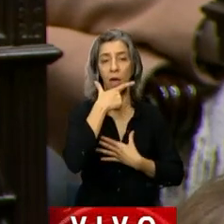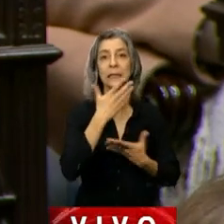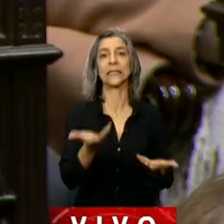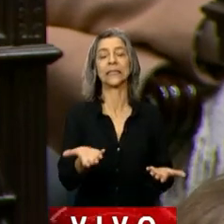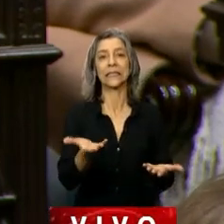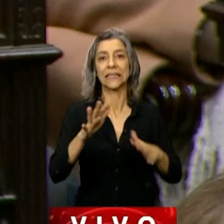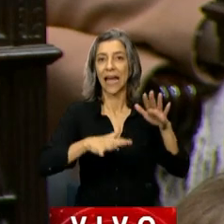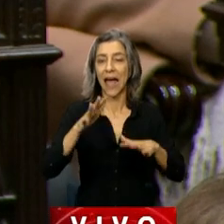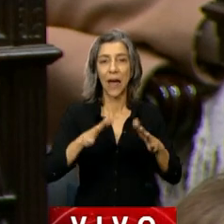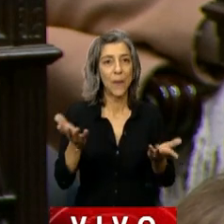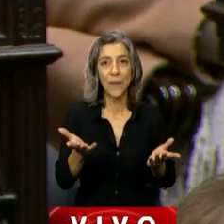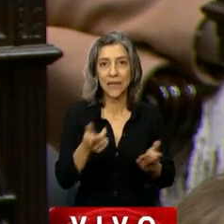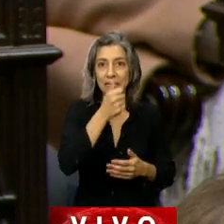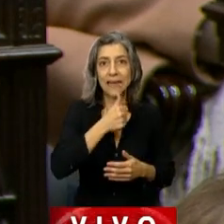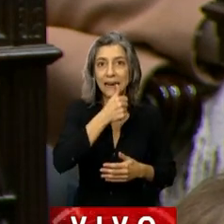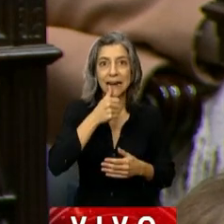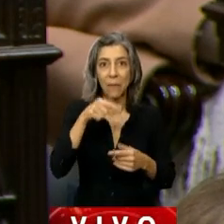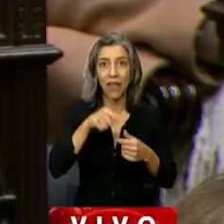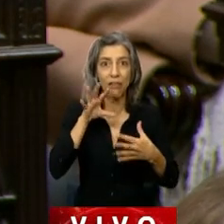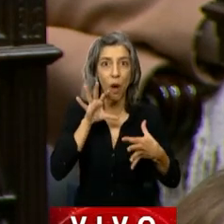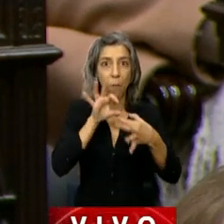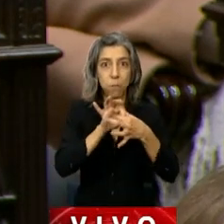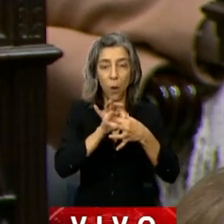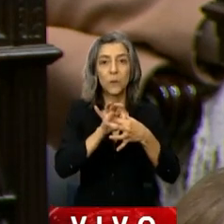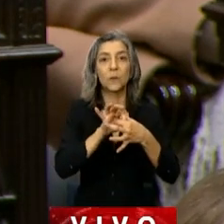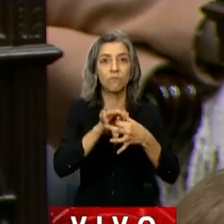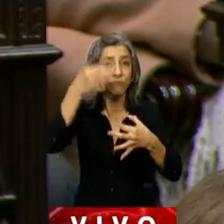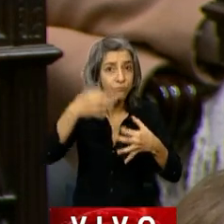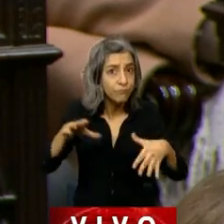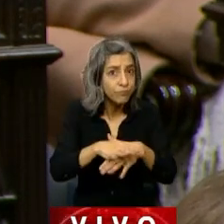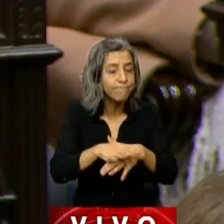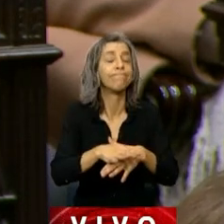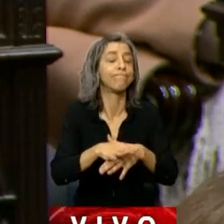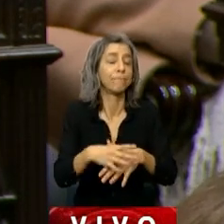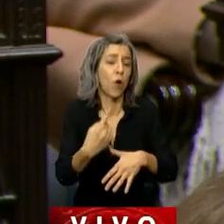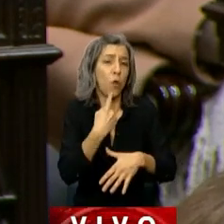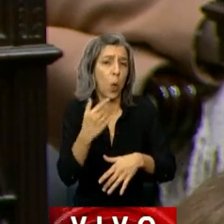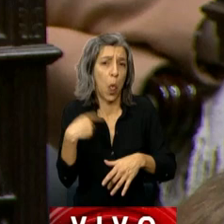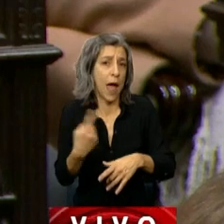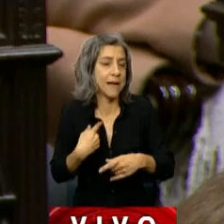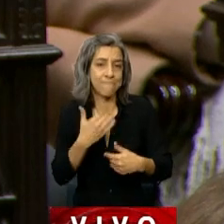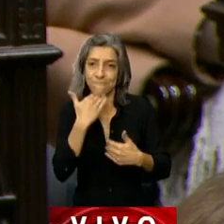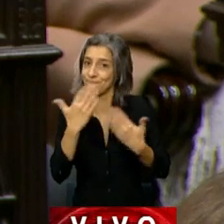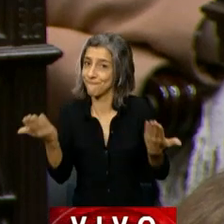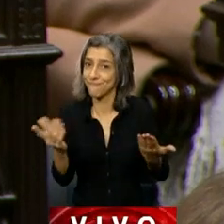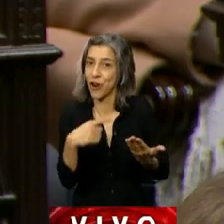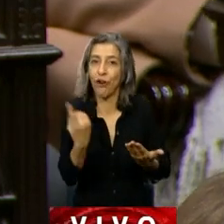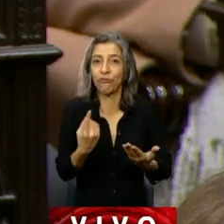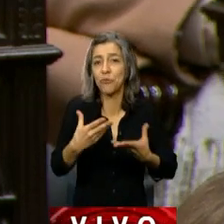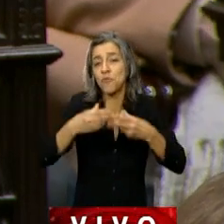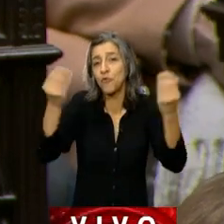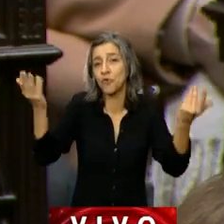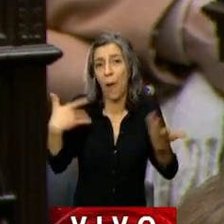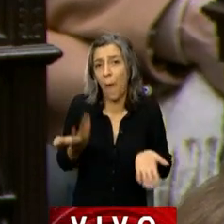era necesario o no, o era indicado para ese diagnóstico. Muchos de los diagnósticos que hacemos son